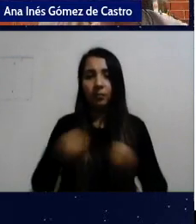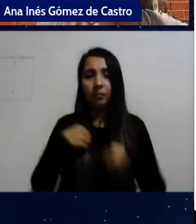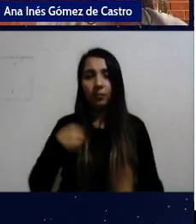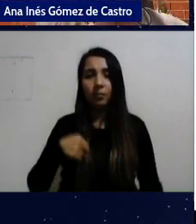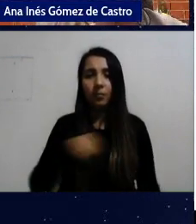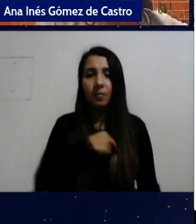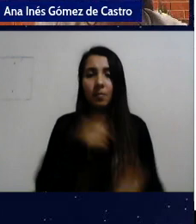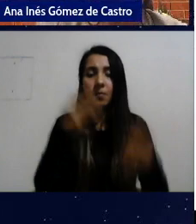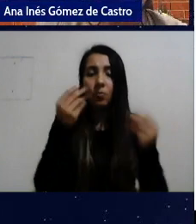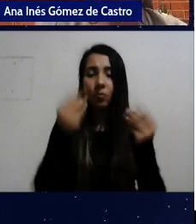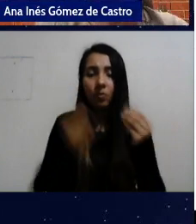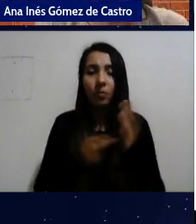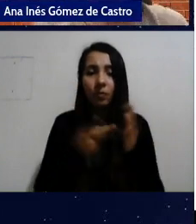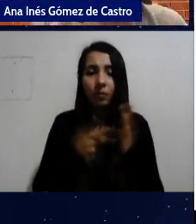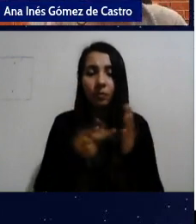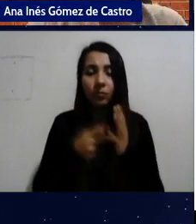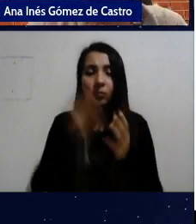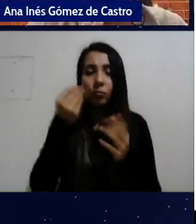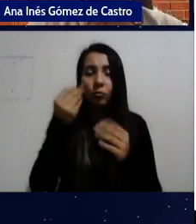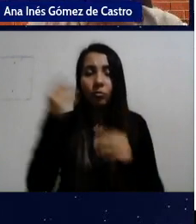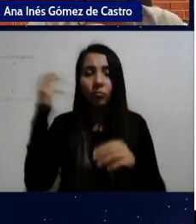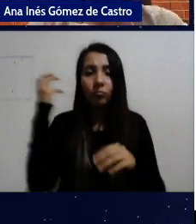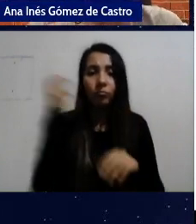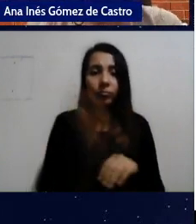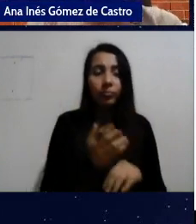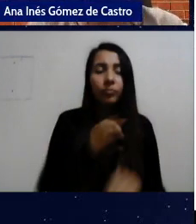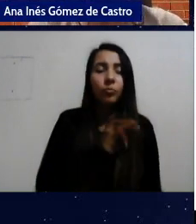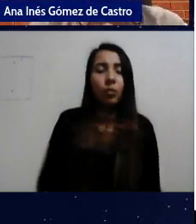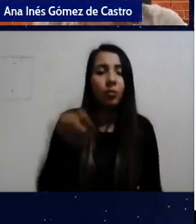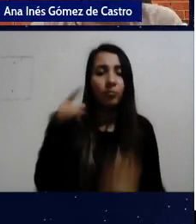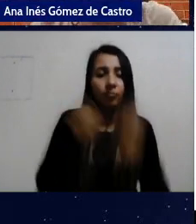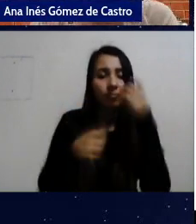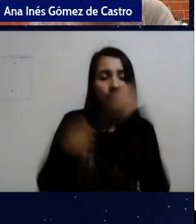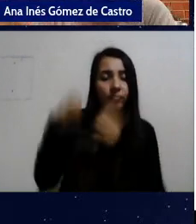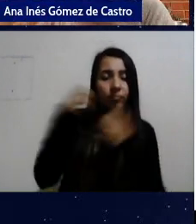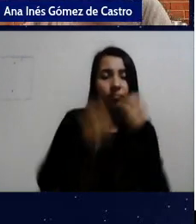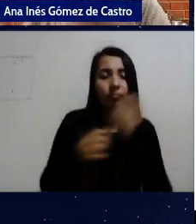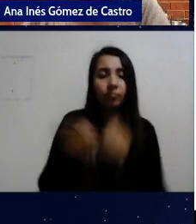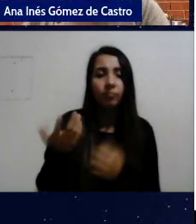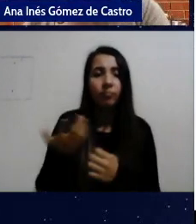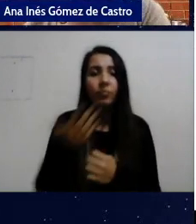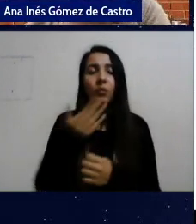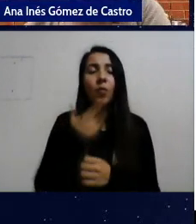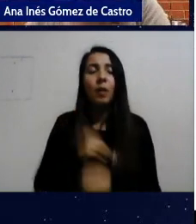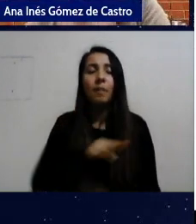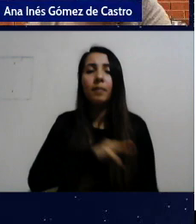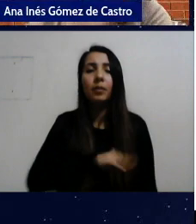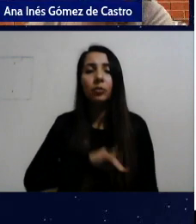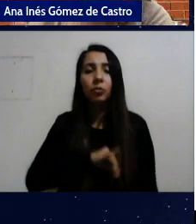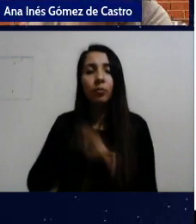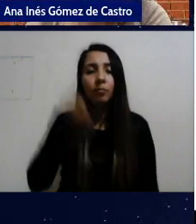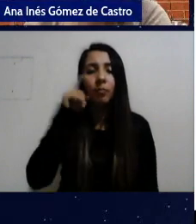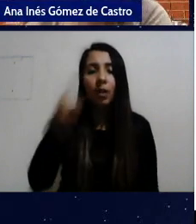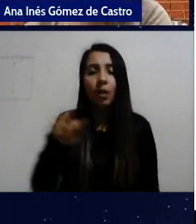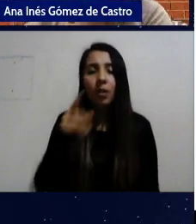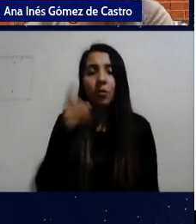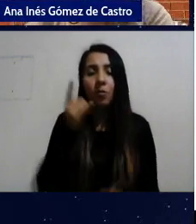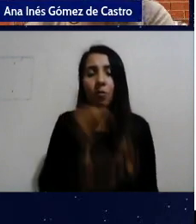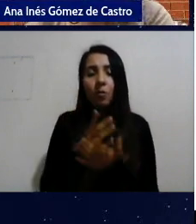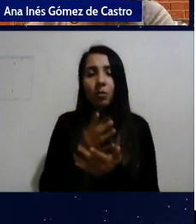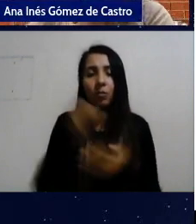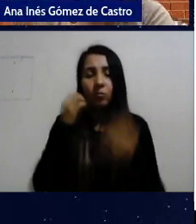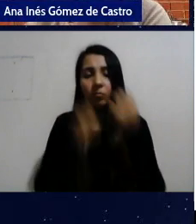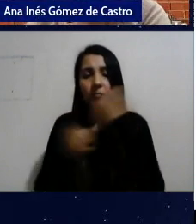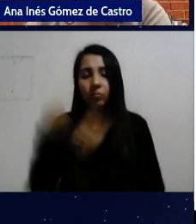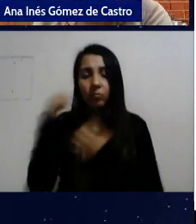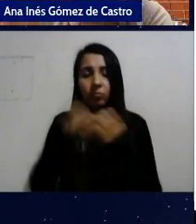nosotros nos encontramos, tenemos muchas ocasiones y hay muchos asteroides los cuales podríamos observar, con lo cual no tendríamos una